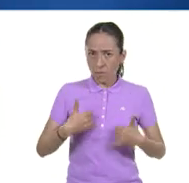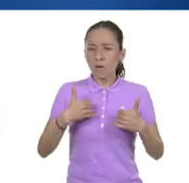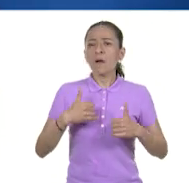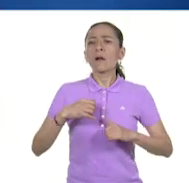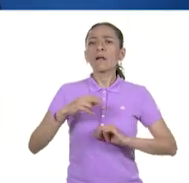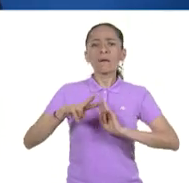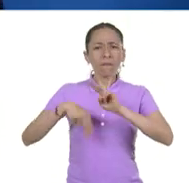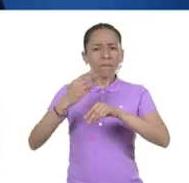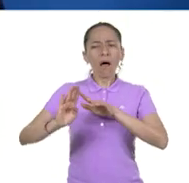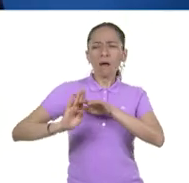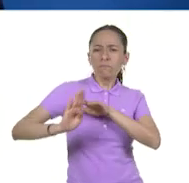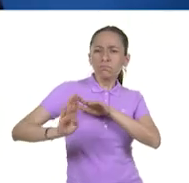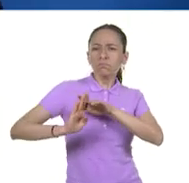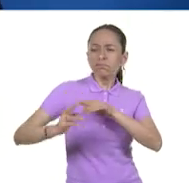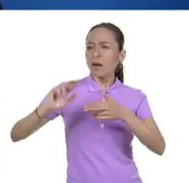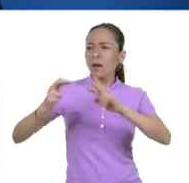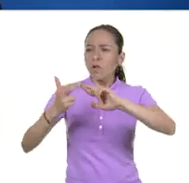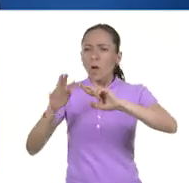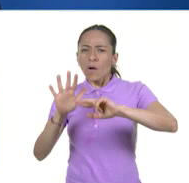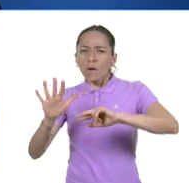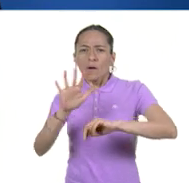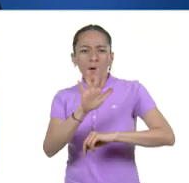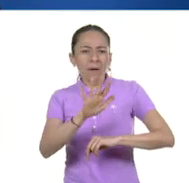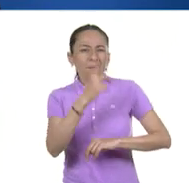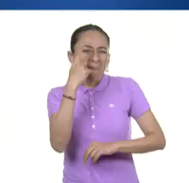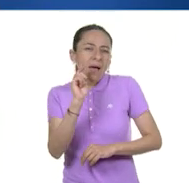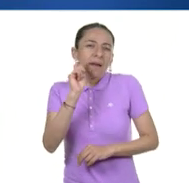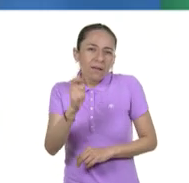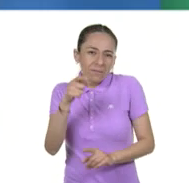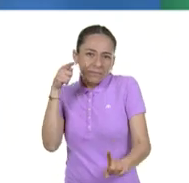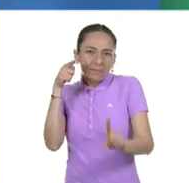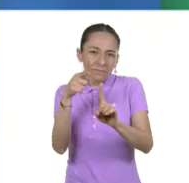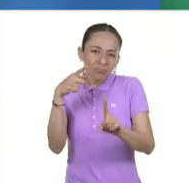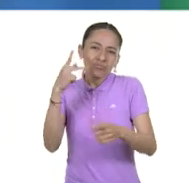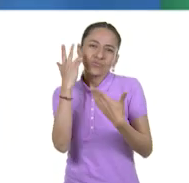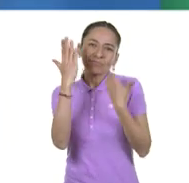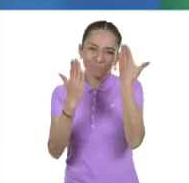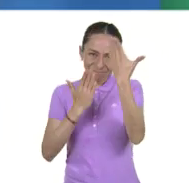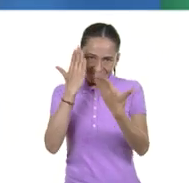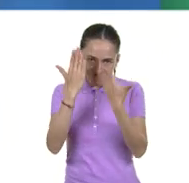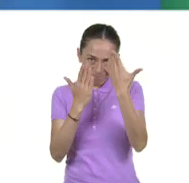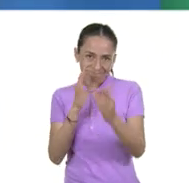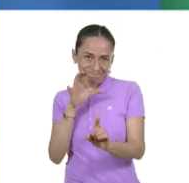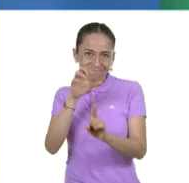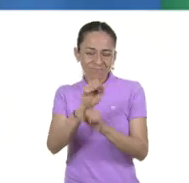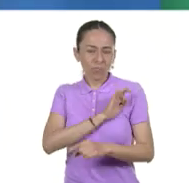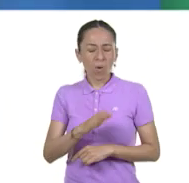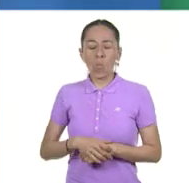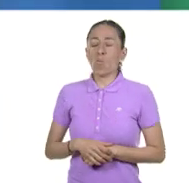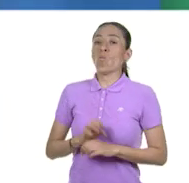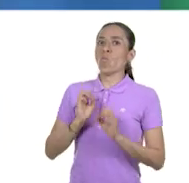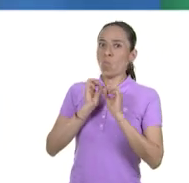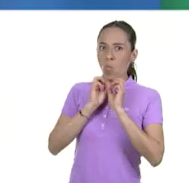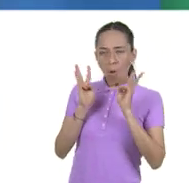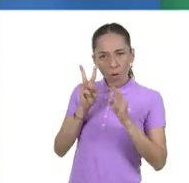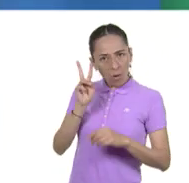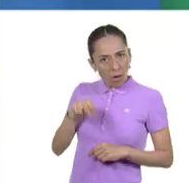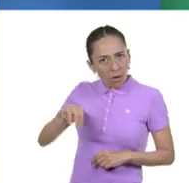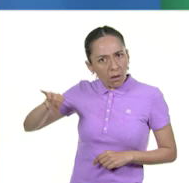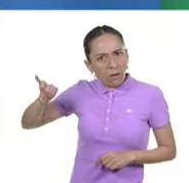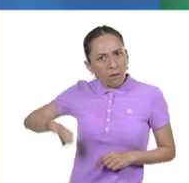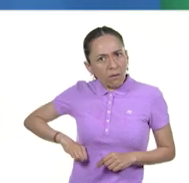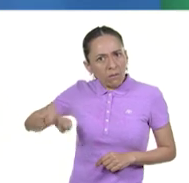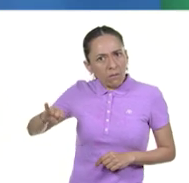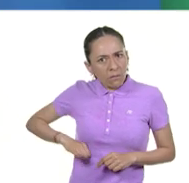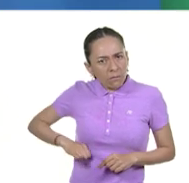regiones con la finalidad de realizar sus estudios. ¡Wow! ¡Qué interesante! ¿Por qué no nos platica ahora de